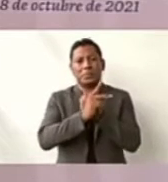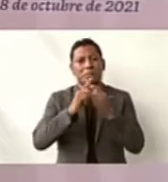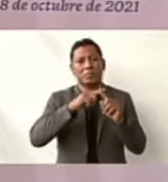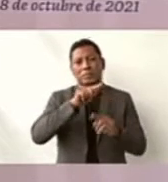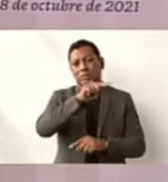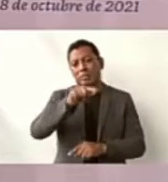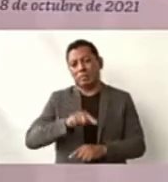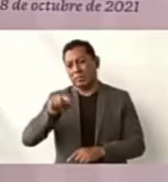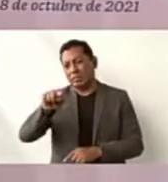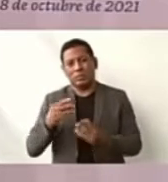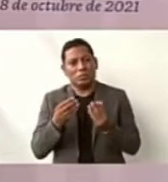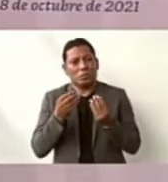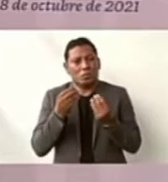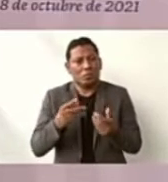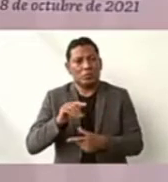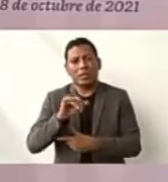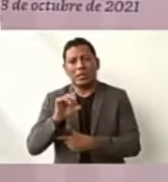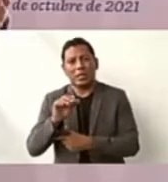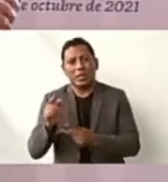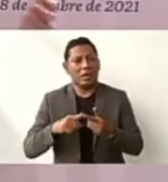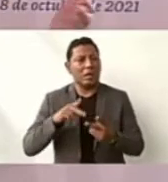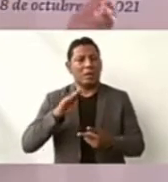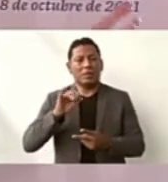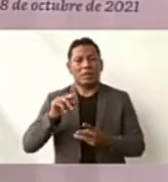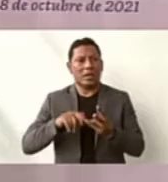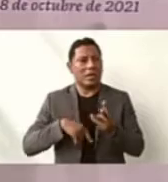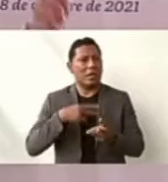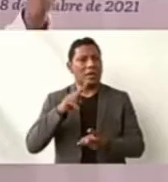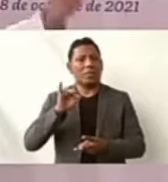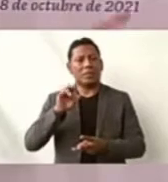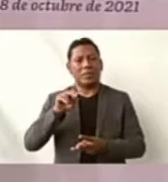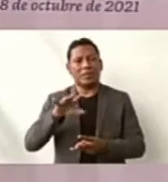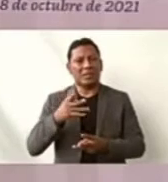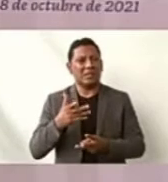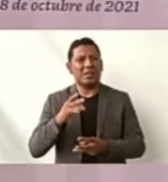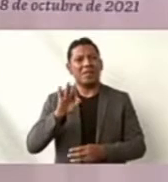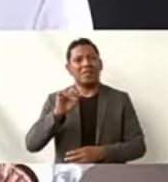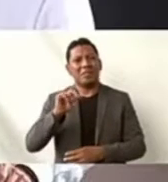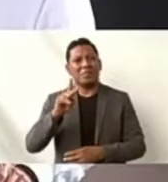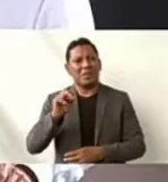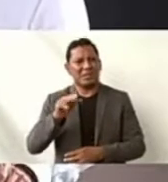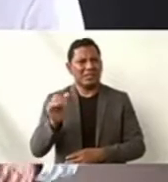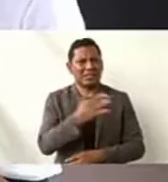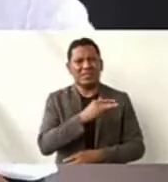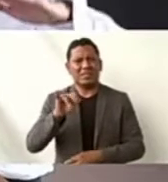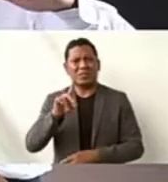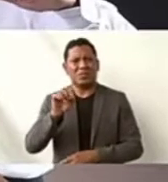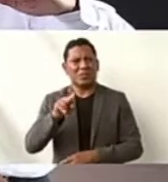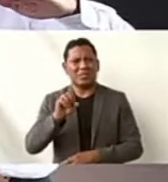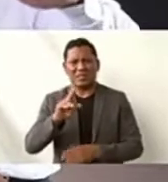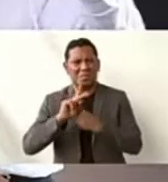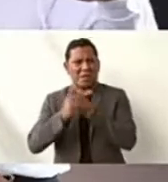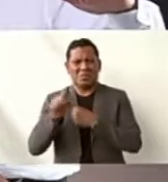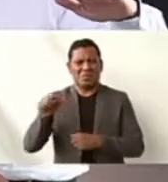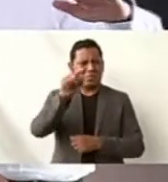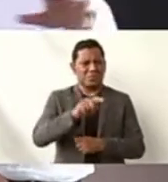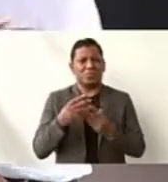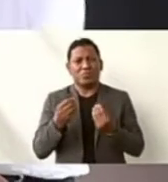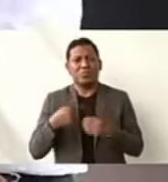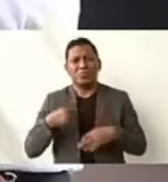laos tailandia vietnam birmania myanmar las filipinas indonesia y he visto